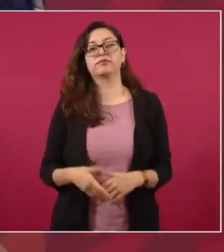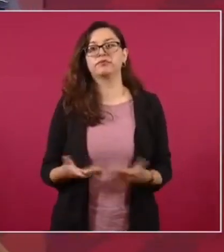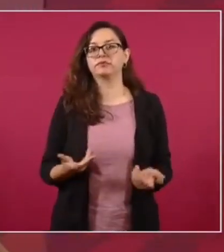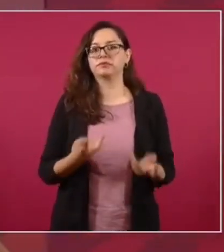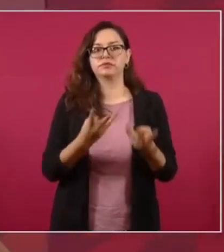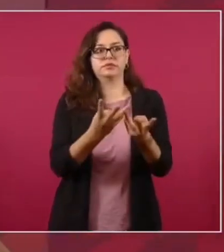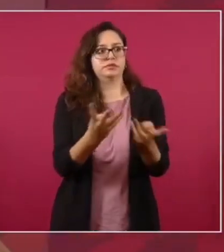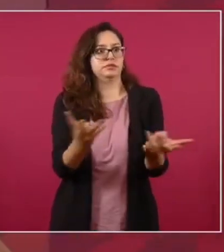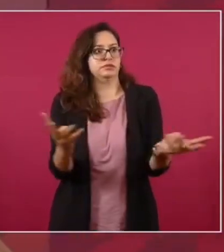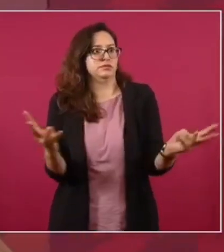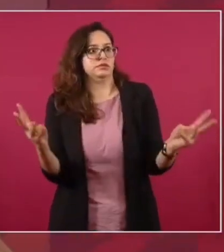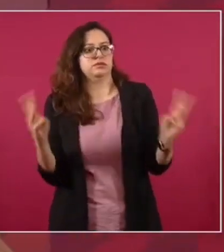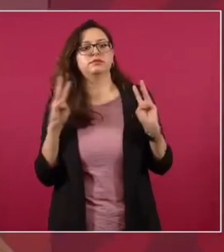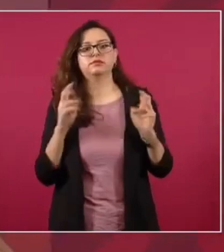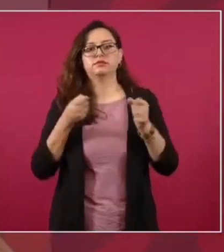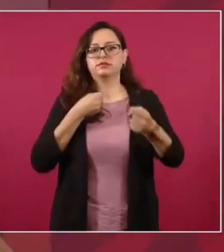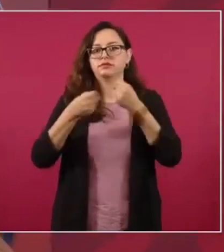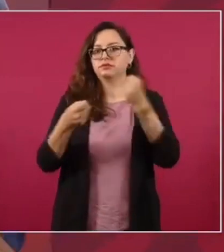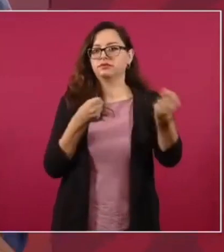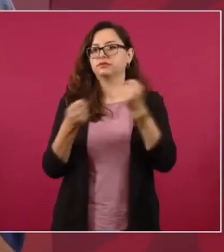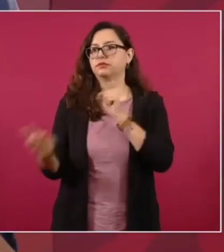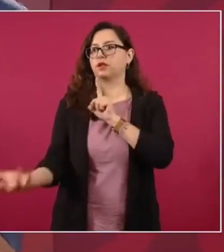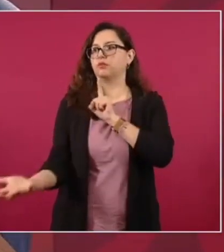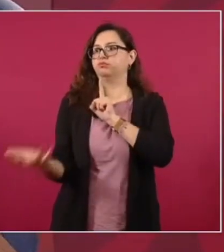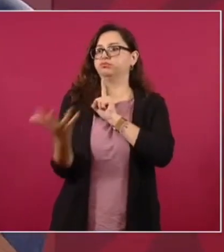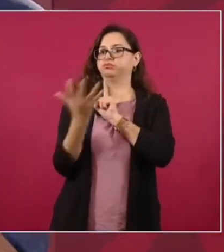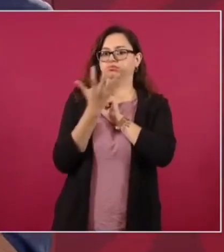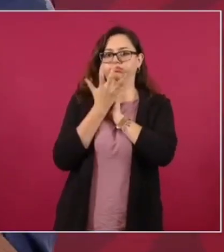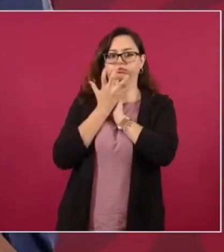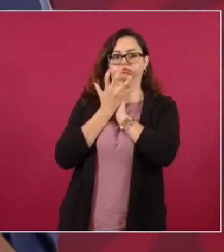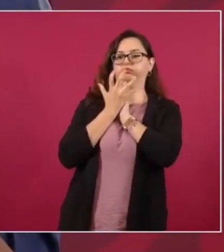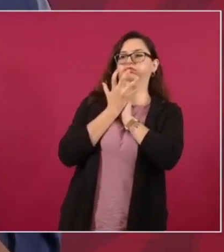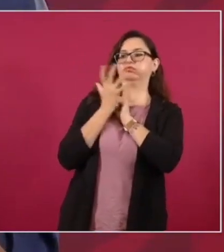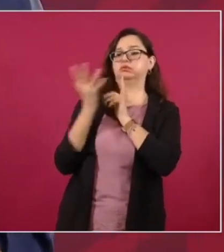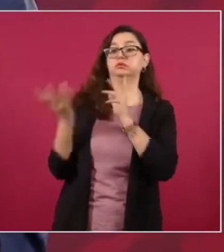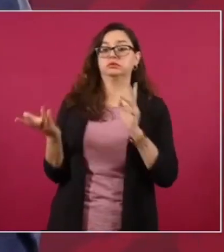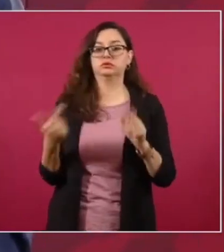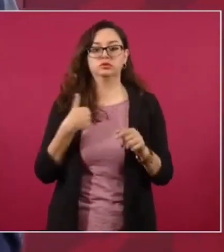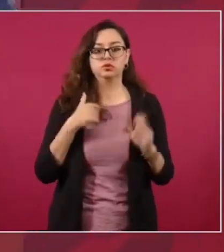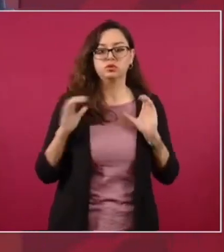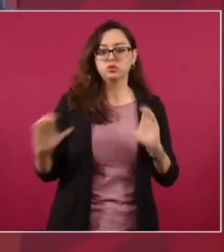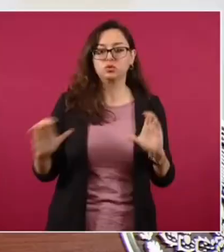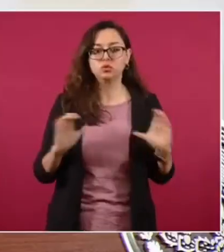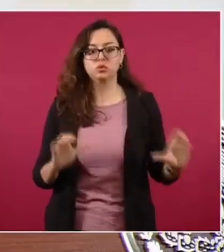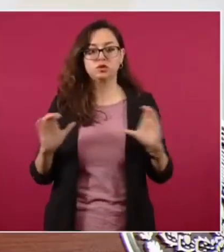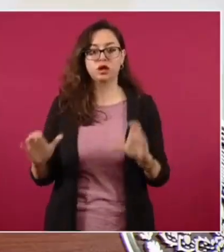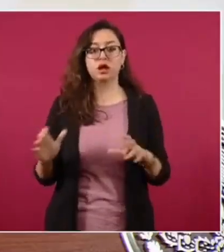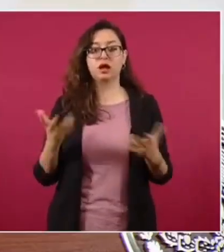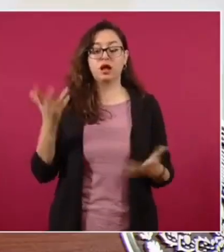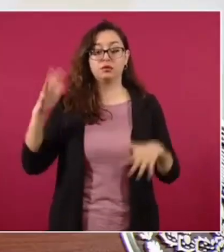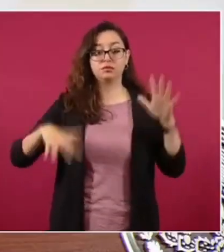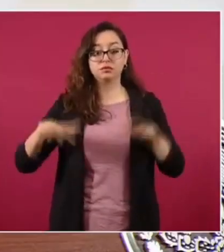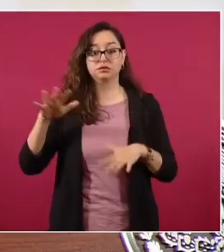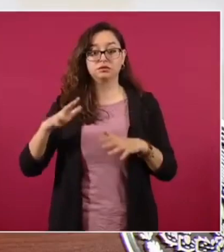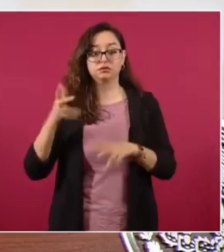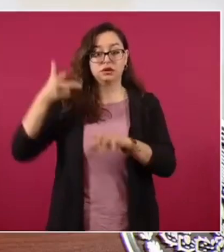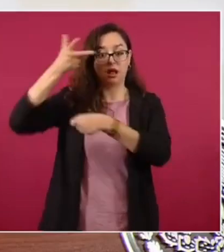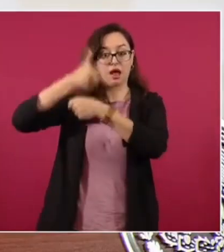periodistas. Hasta tenía que cuidarme porque si no me daban con las cámaras en la cabeza.